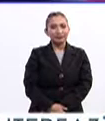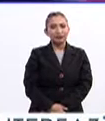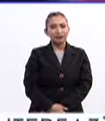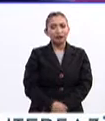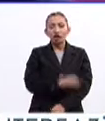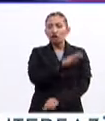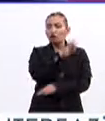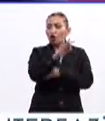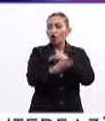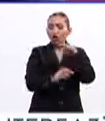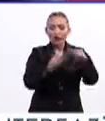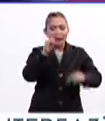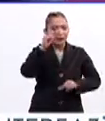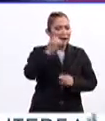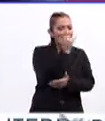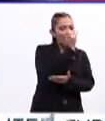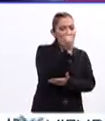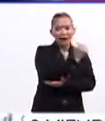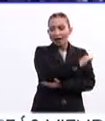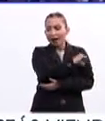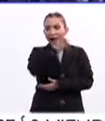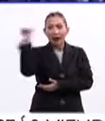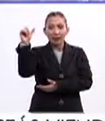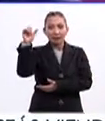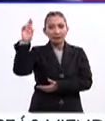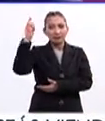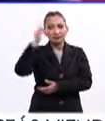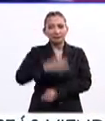en todos los niveles escolares.